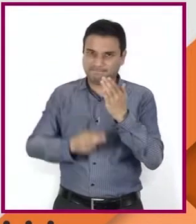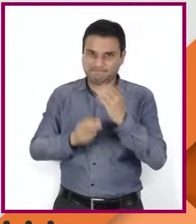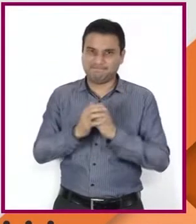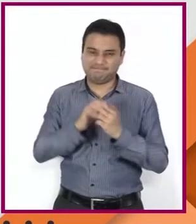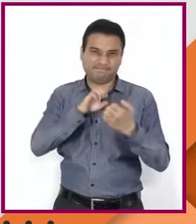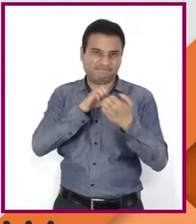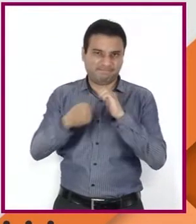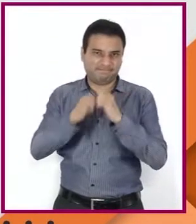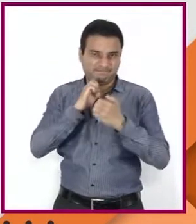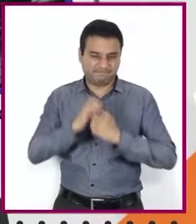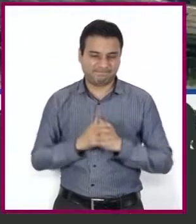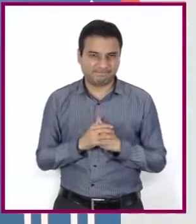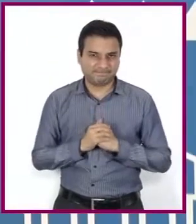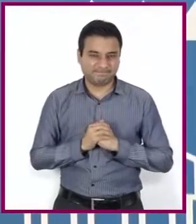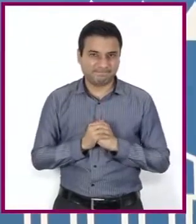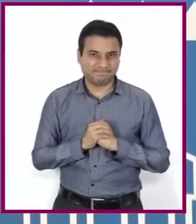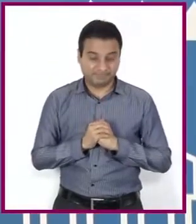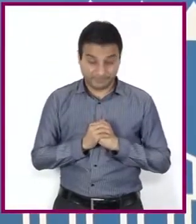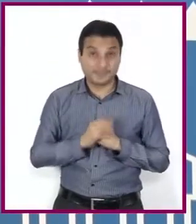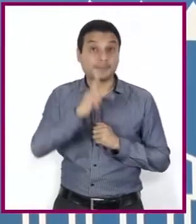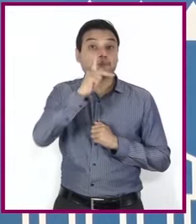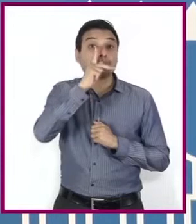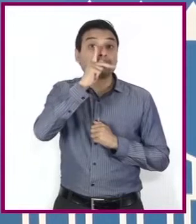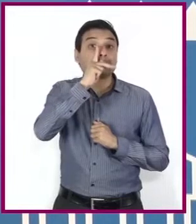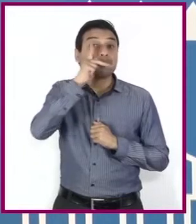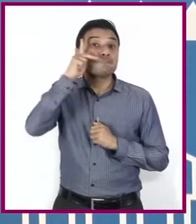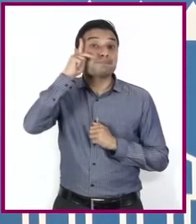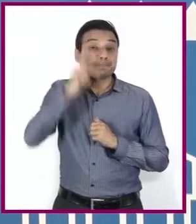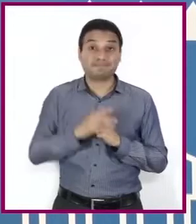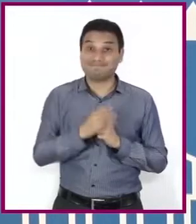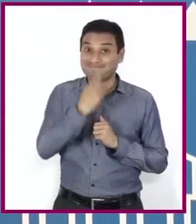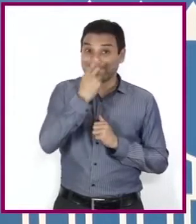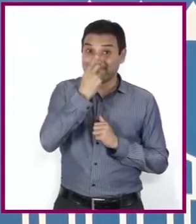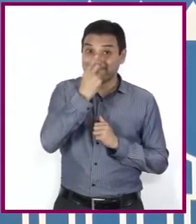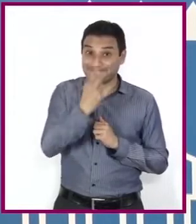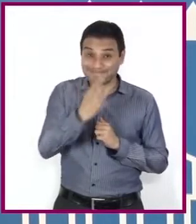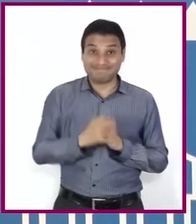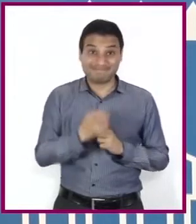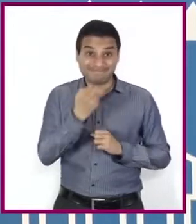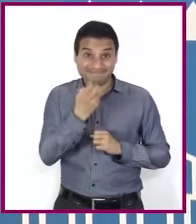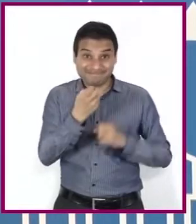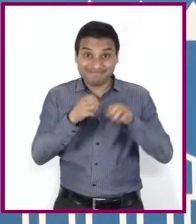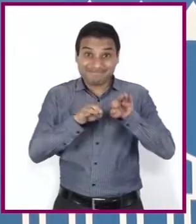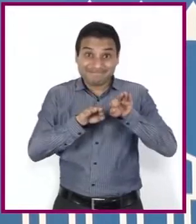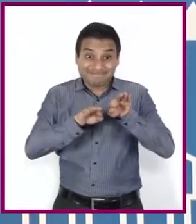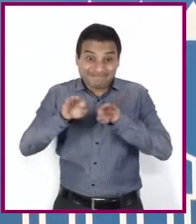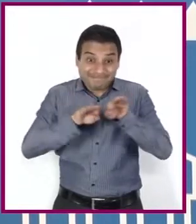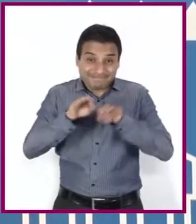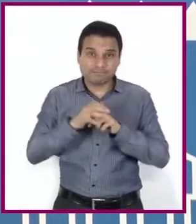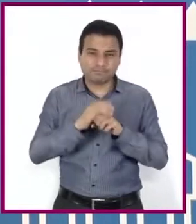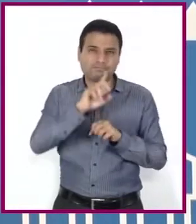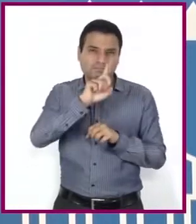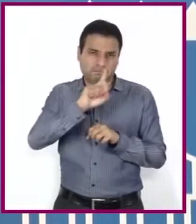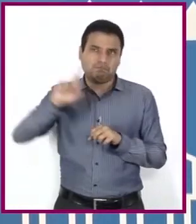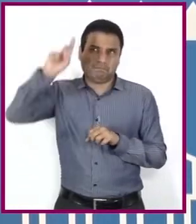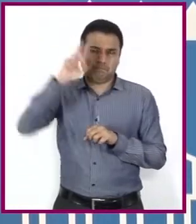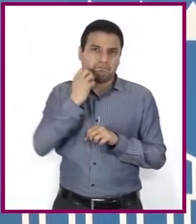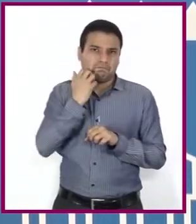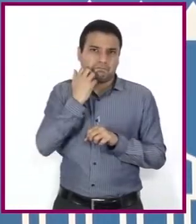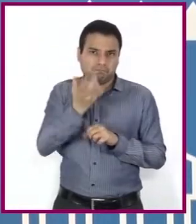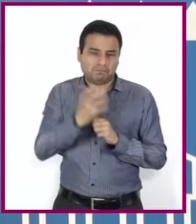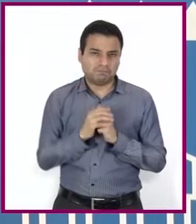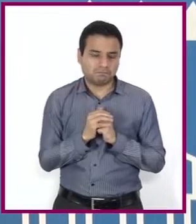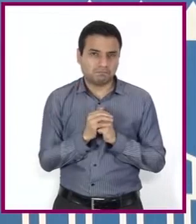cristiana. El Papa incluso señaló que esta empresa era algo que Dios deseaba y, por tanto,